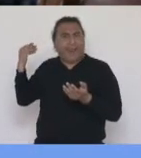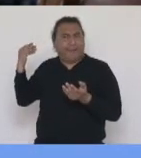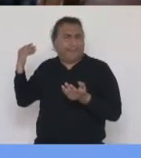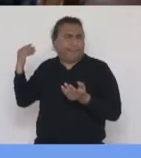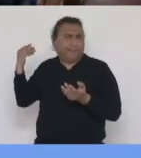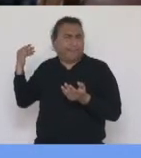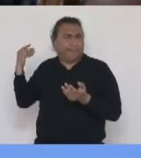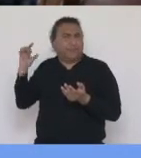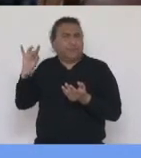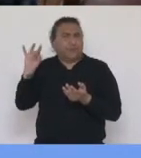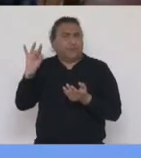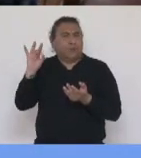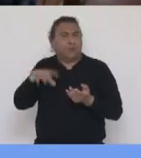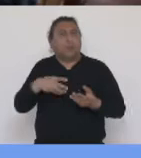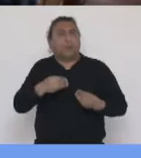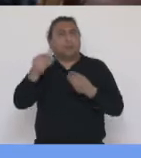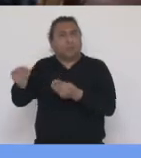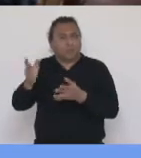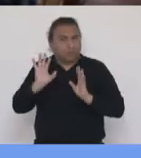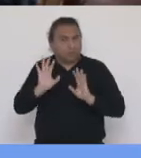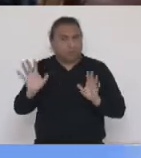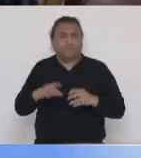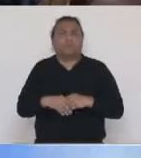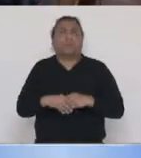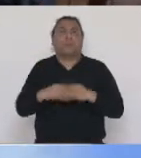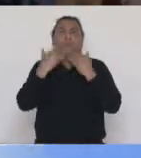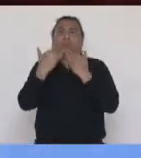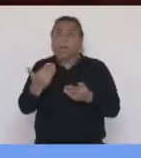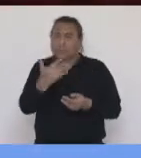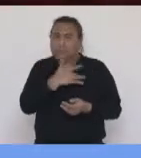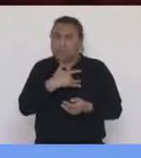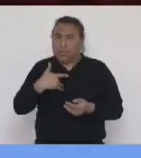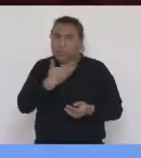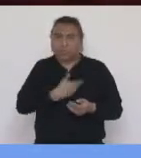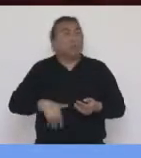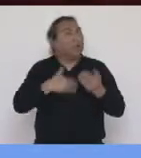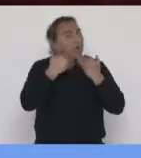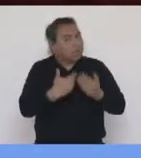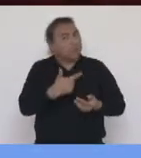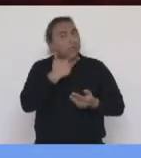va a haber solamente con despacho de comisión. Muchísimas gracias, señora presidenta. Gracias, senadora.